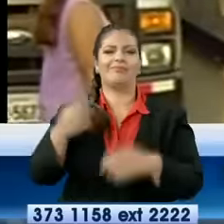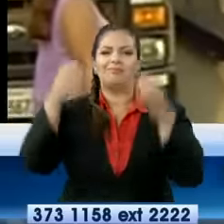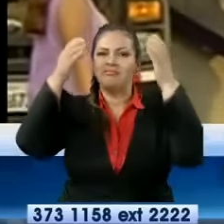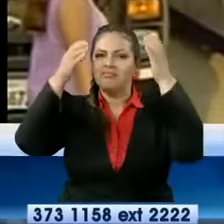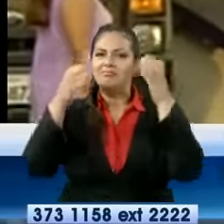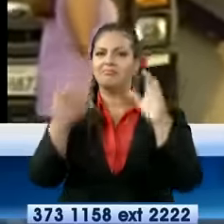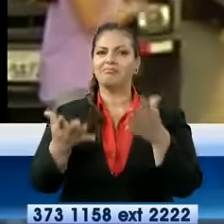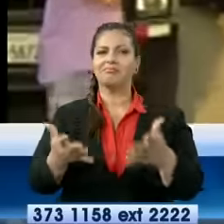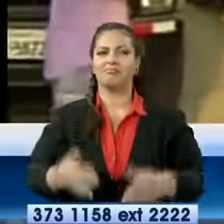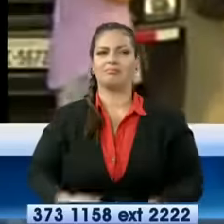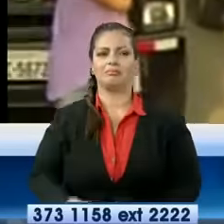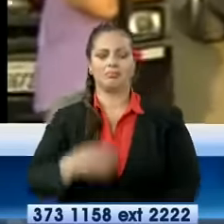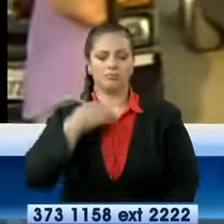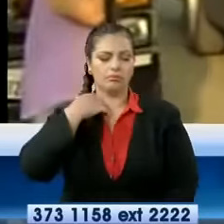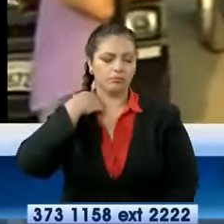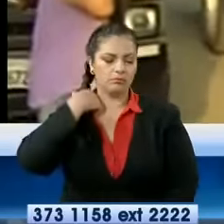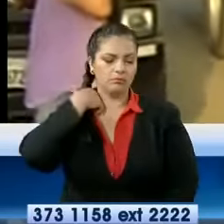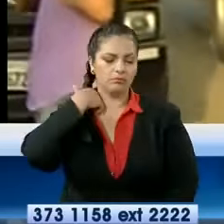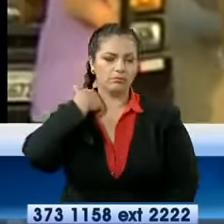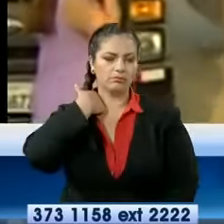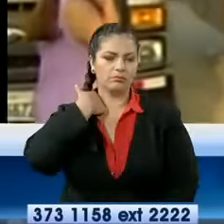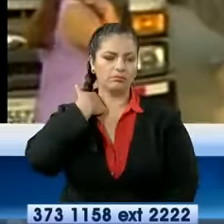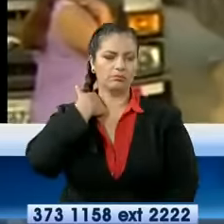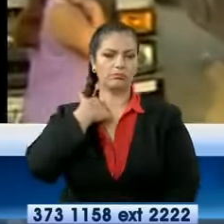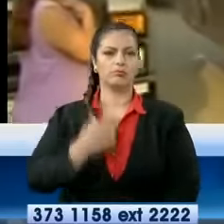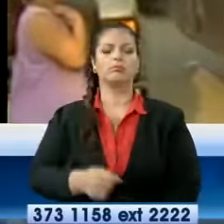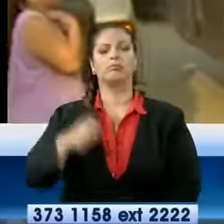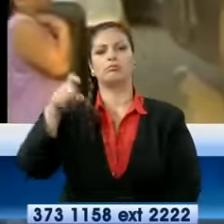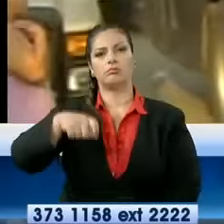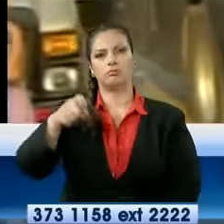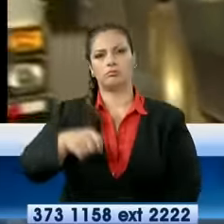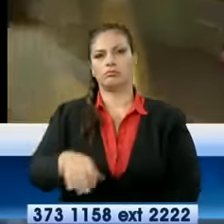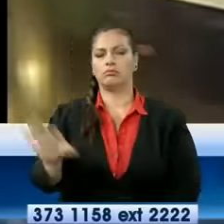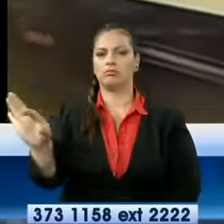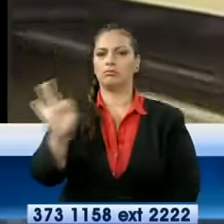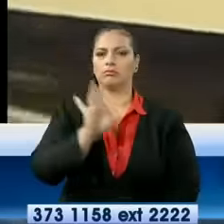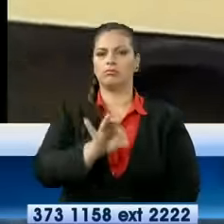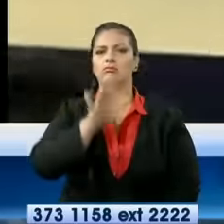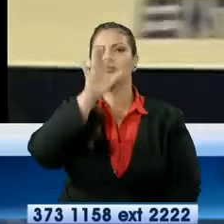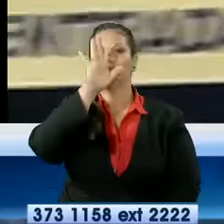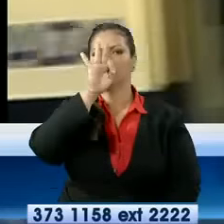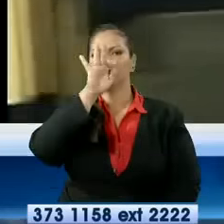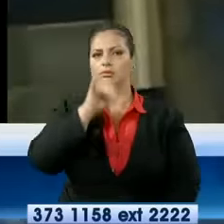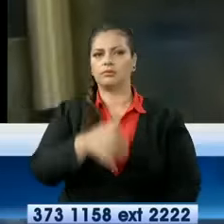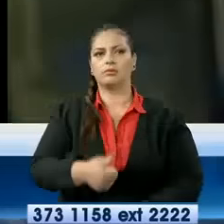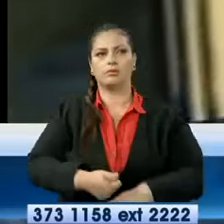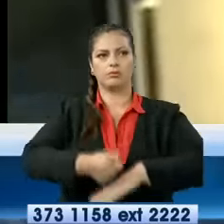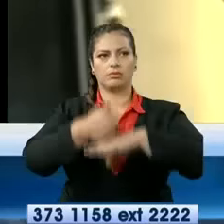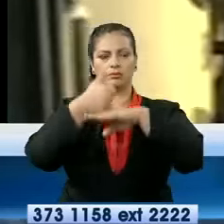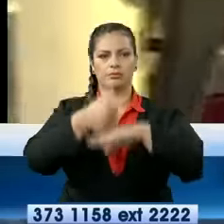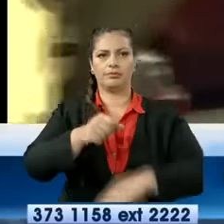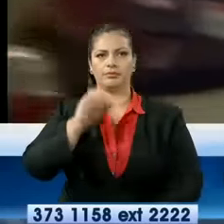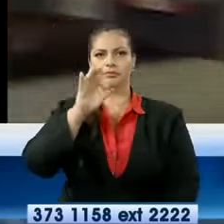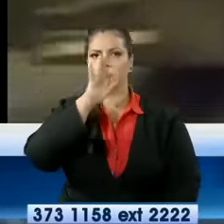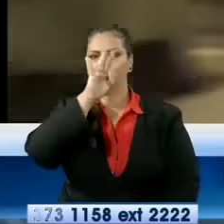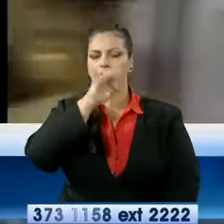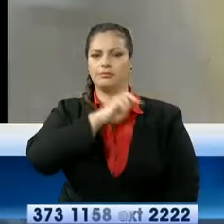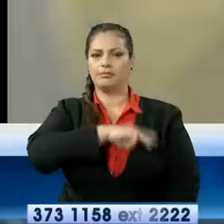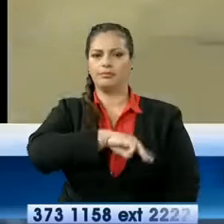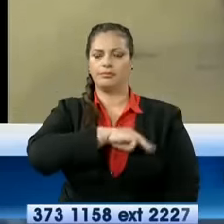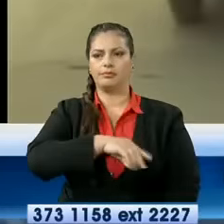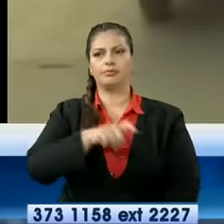Es necesaria, es oportuna la presencia de un agente, en este caso sería de la Autoridad de Tránsito Municipal. A